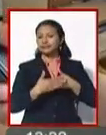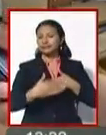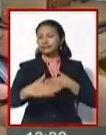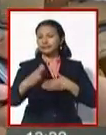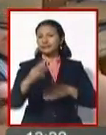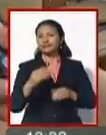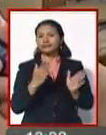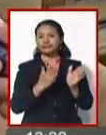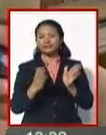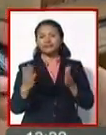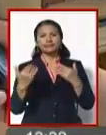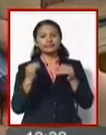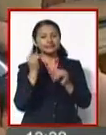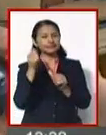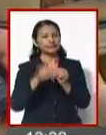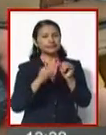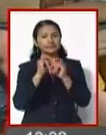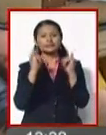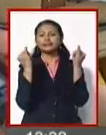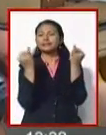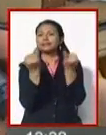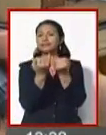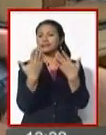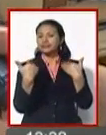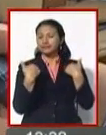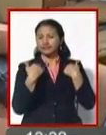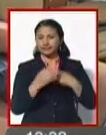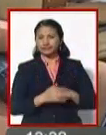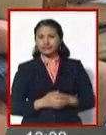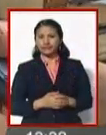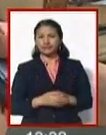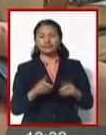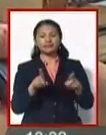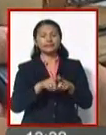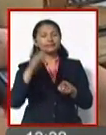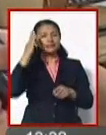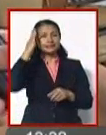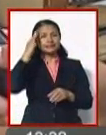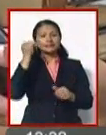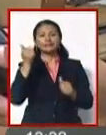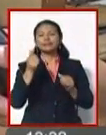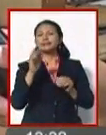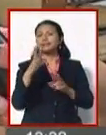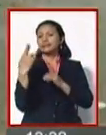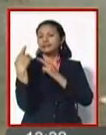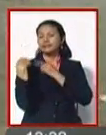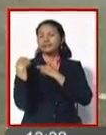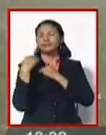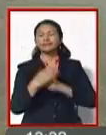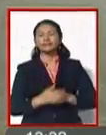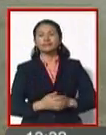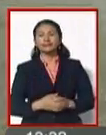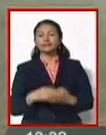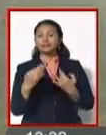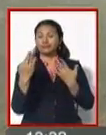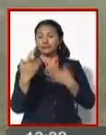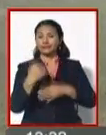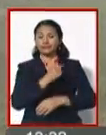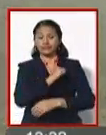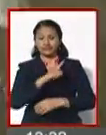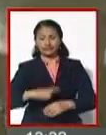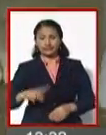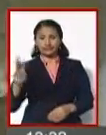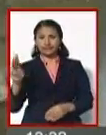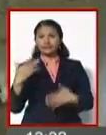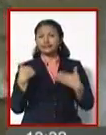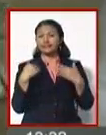y son procedimientos que cada institución tiene muy bien demarcado y ellos saben cuáles son el marco de sus competencias. Asimismo, se espera que la alcaldía